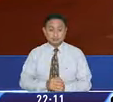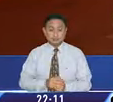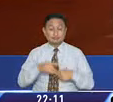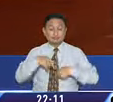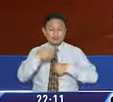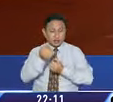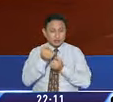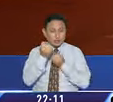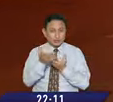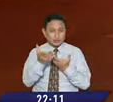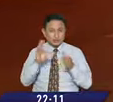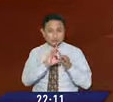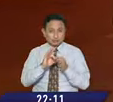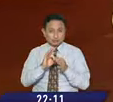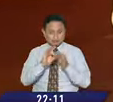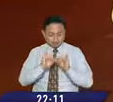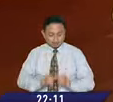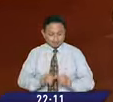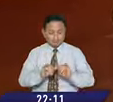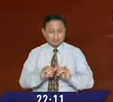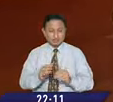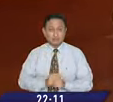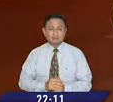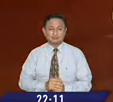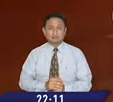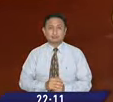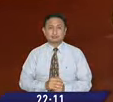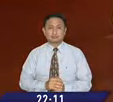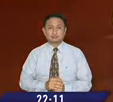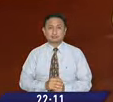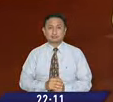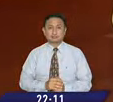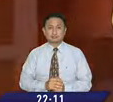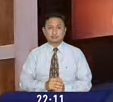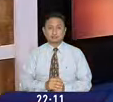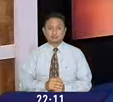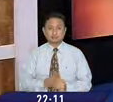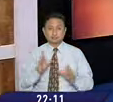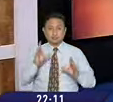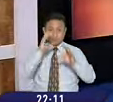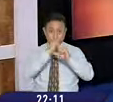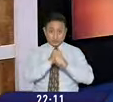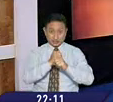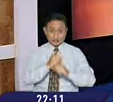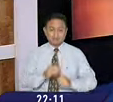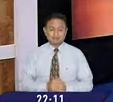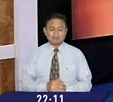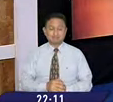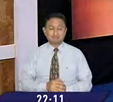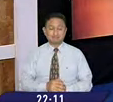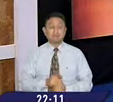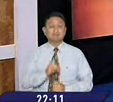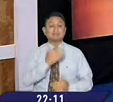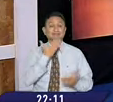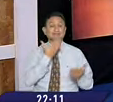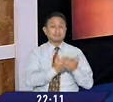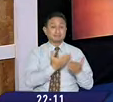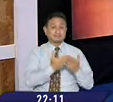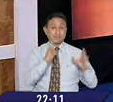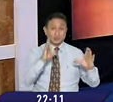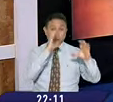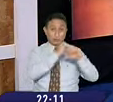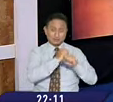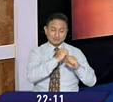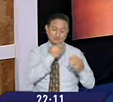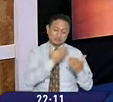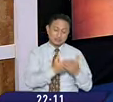información que tenemos hasta esta hora. María Fernanda, tú tienes más información desde estudios. Muy buenas noches. Buenas noches, Julio César.